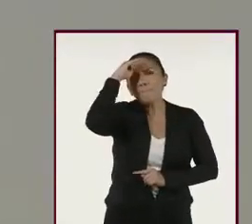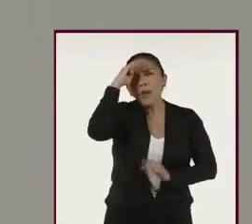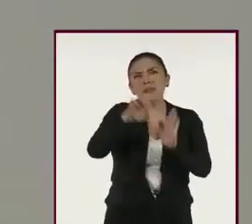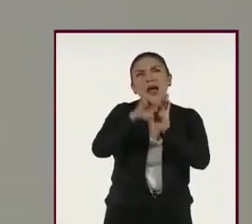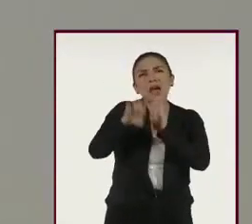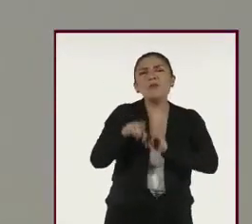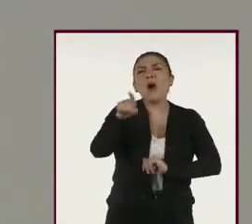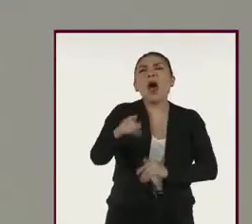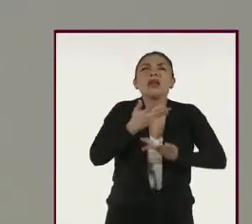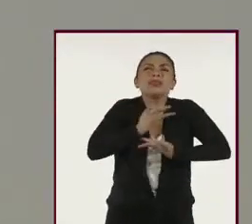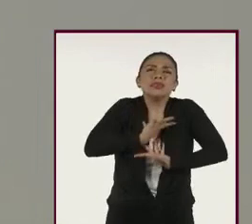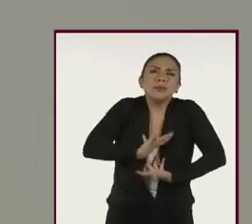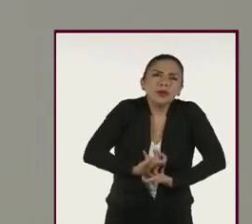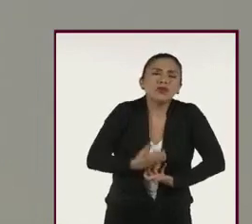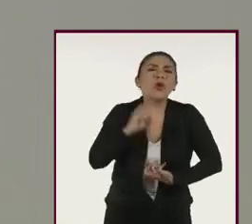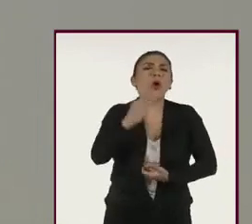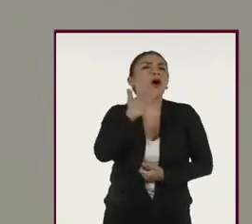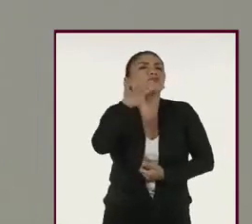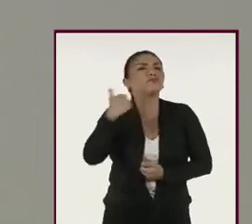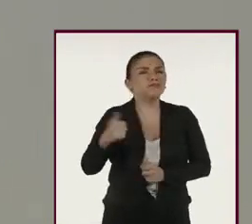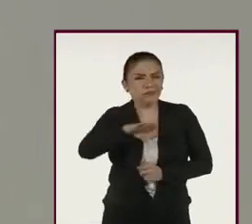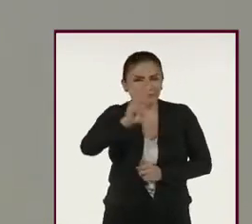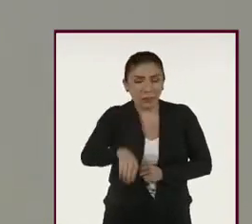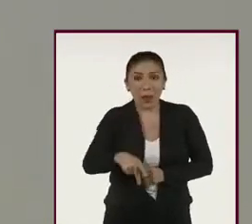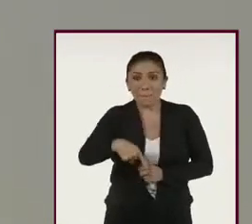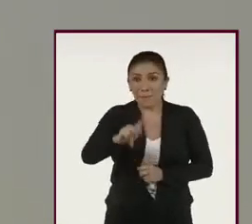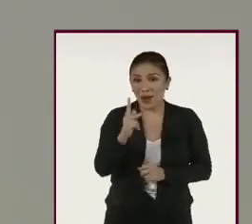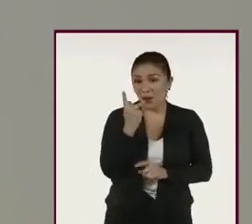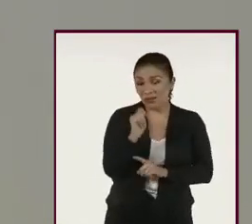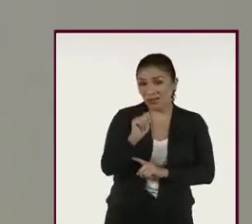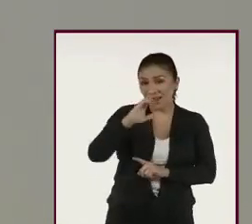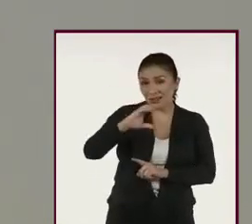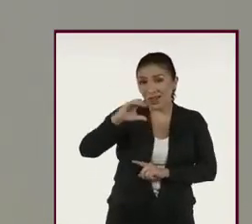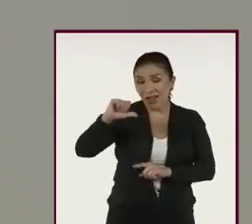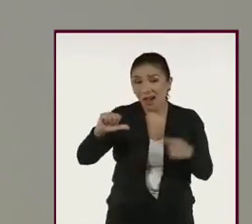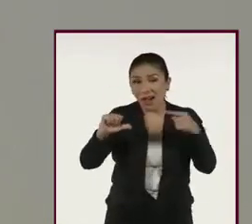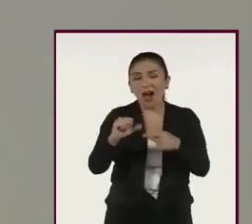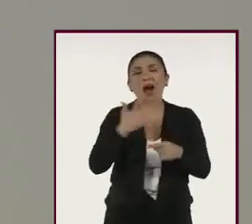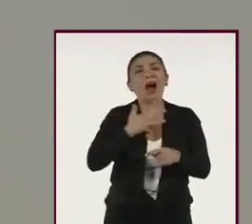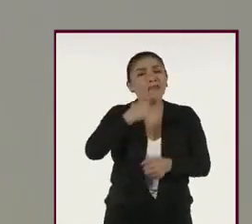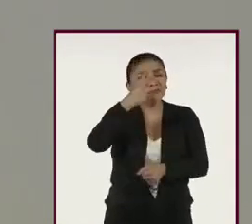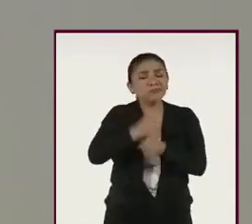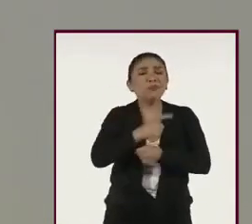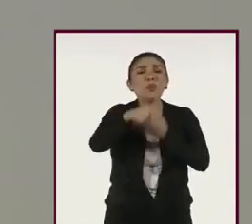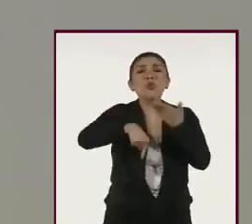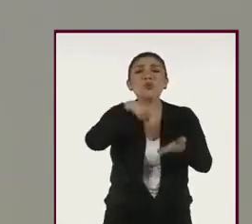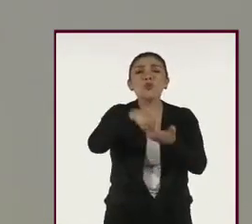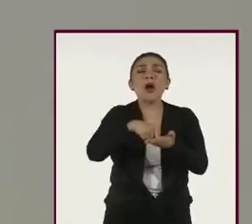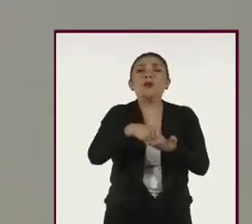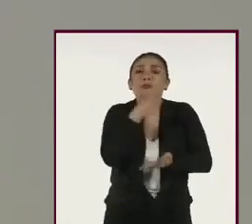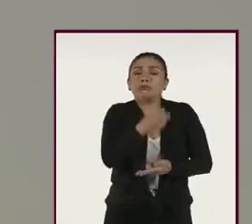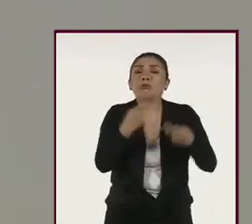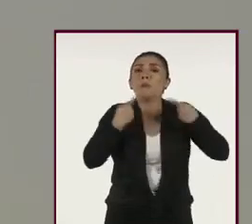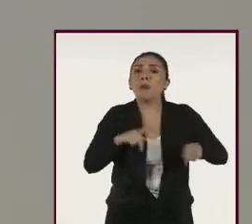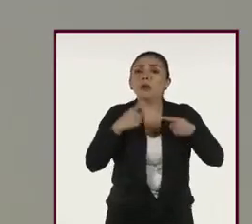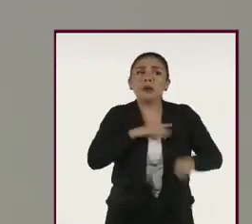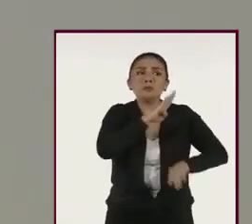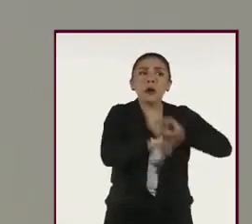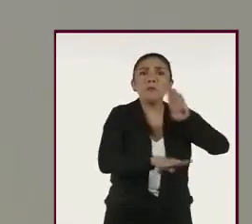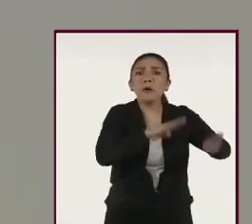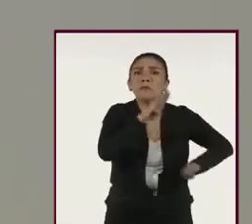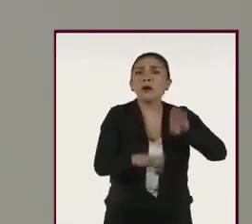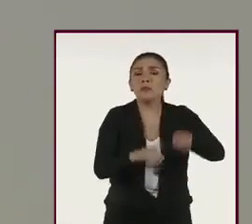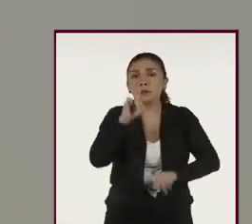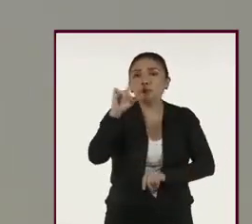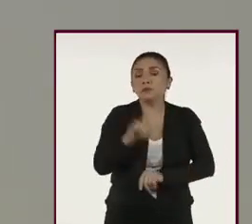a depresión o a conducta suicida, pero los trastornos de alimentación se ha identificado que son la principal causa de muerte dentro de